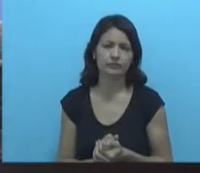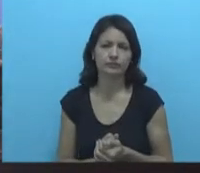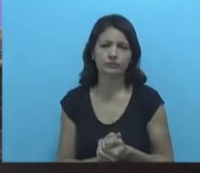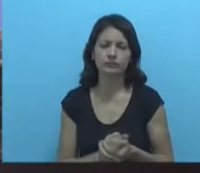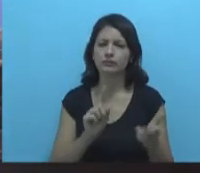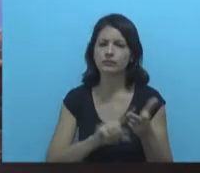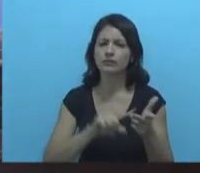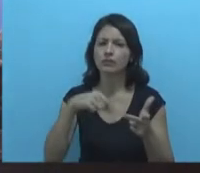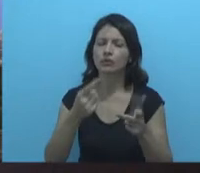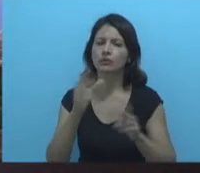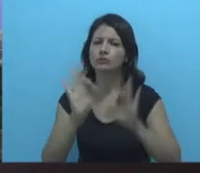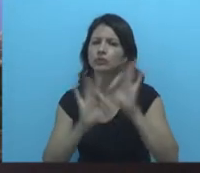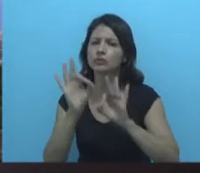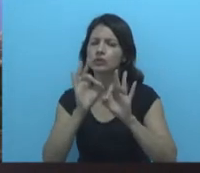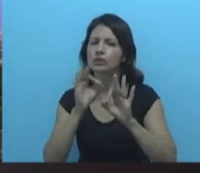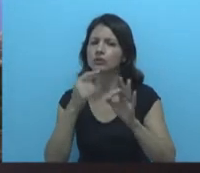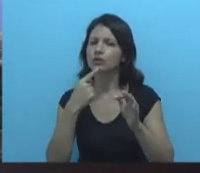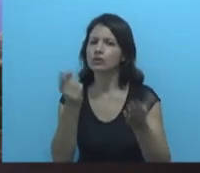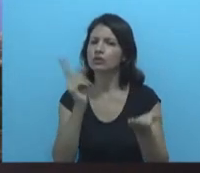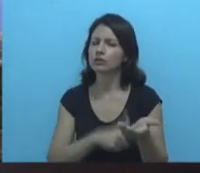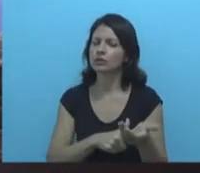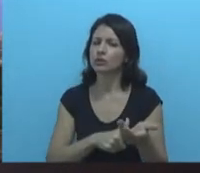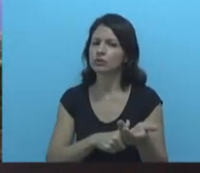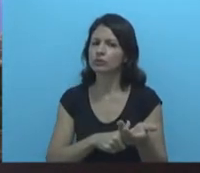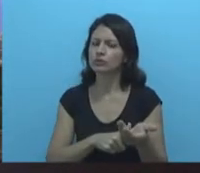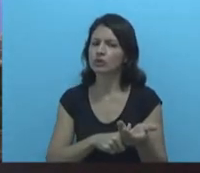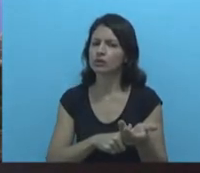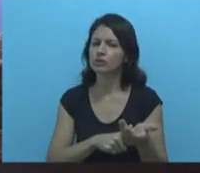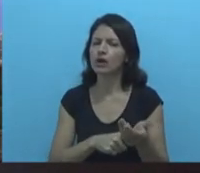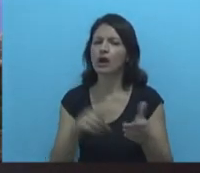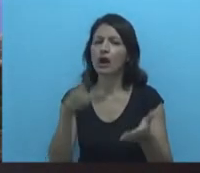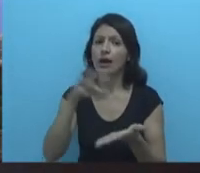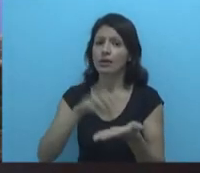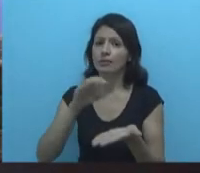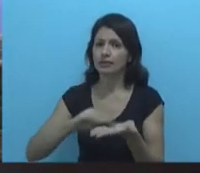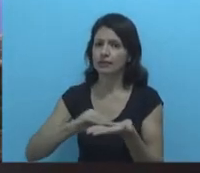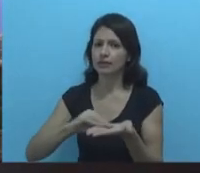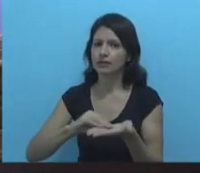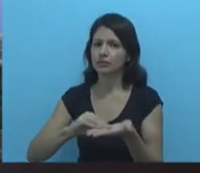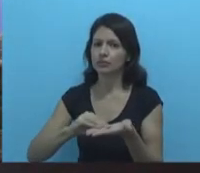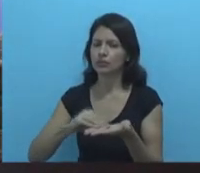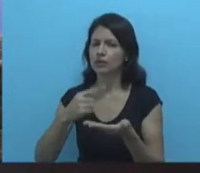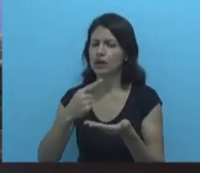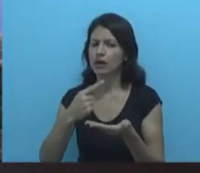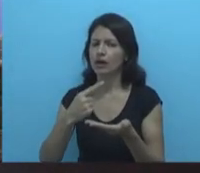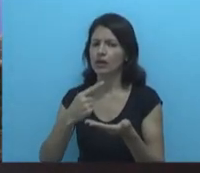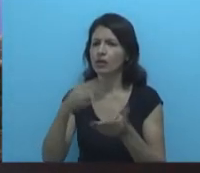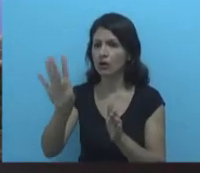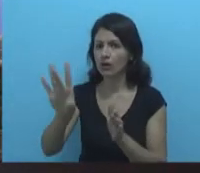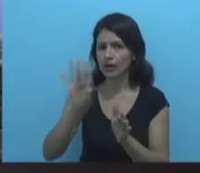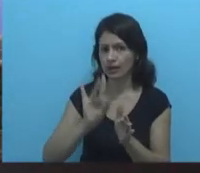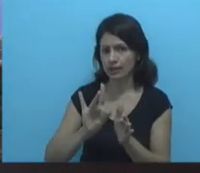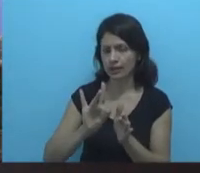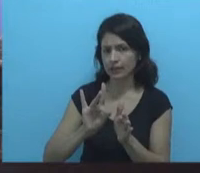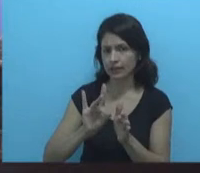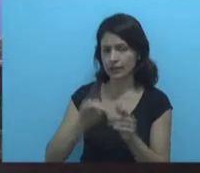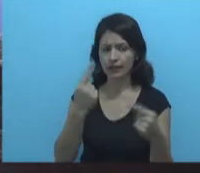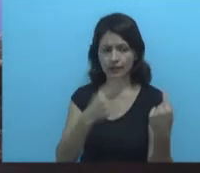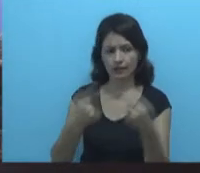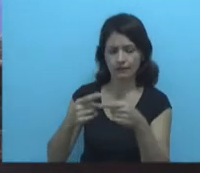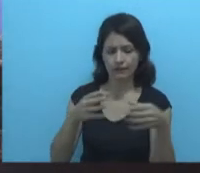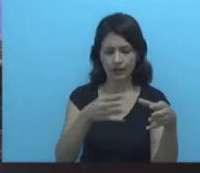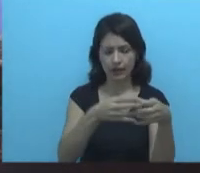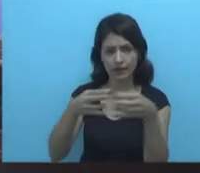Proyecto de resolución. La Cámara de Diputados de la provincia resuelve designar en las comisiones internas donde